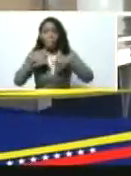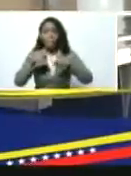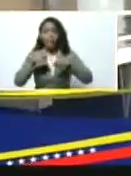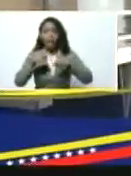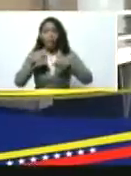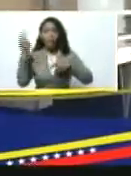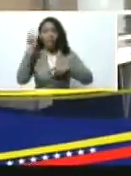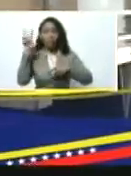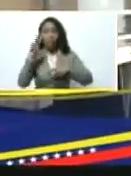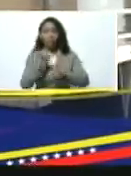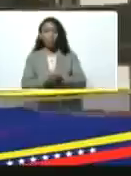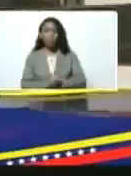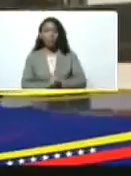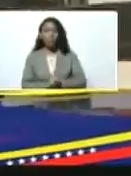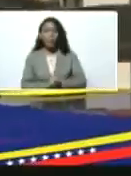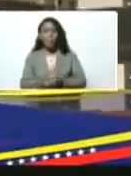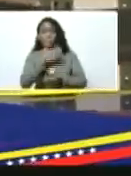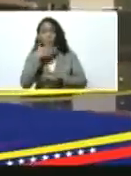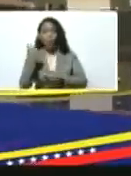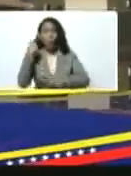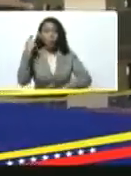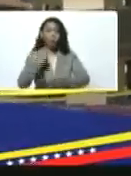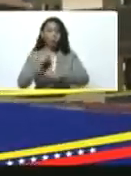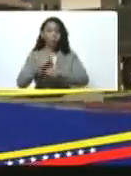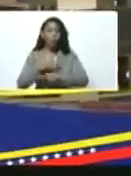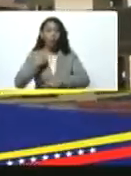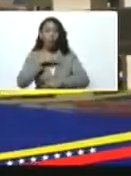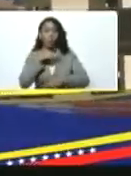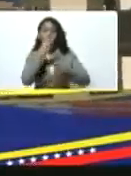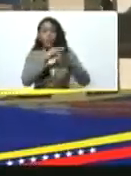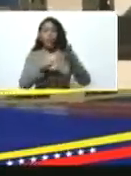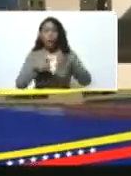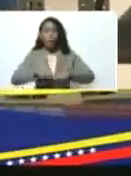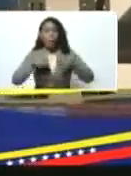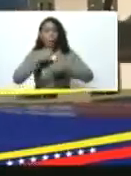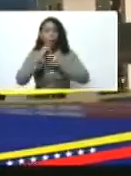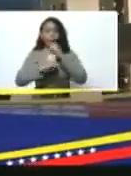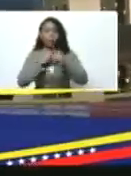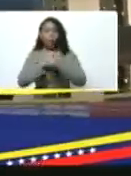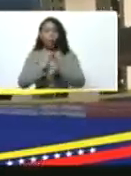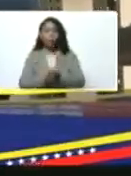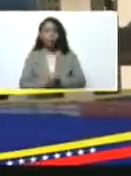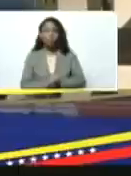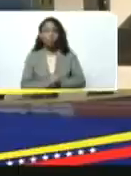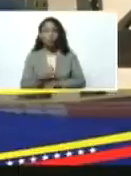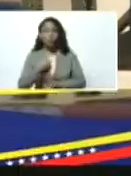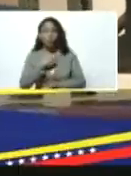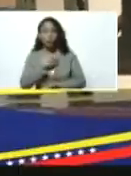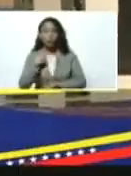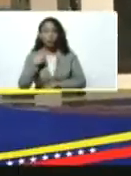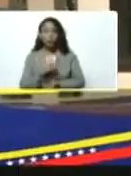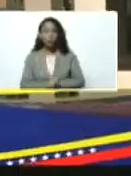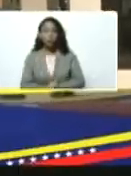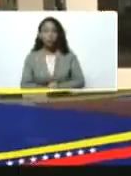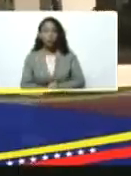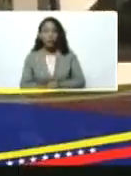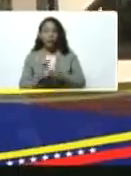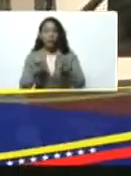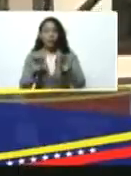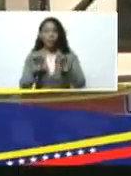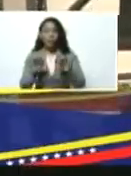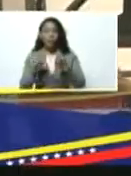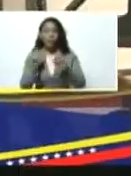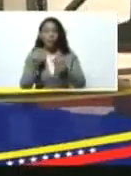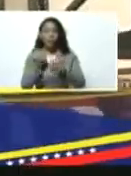y, sobre todo, van a mejorar la competitividad de nuestros productos en los mercados internacionales. Quisiera que el secretario de